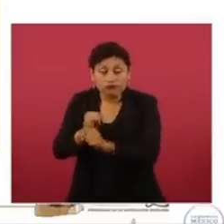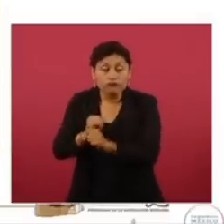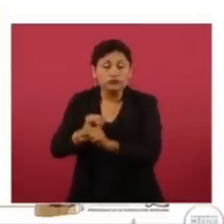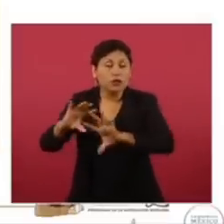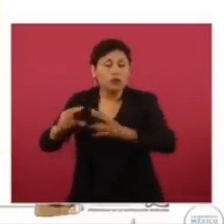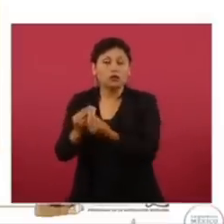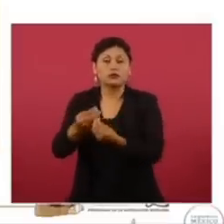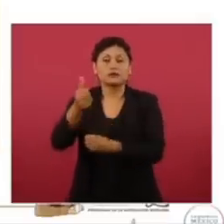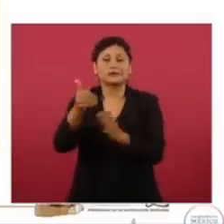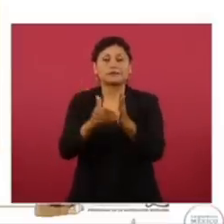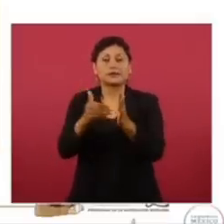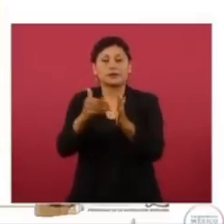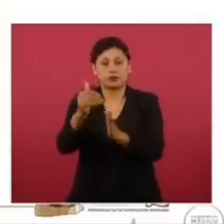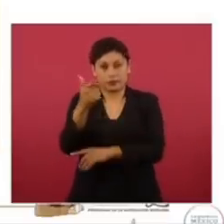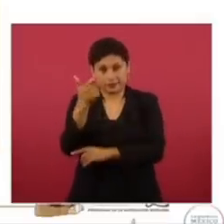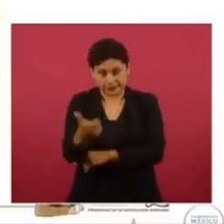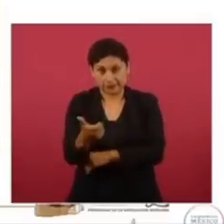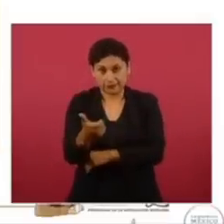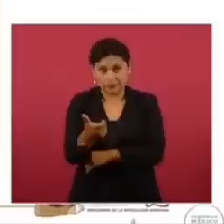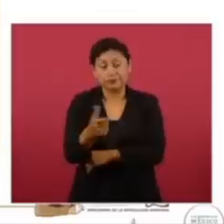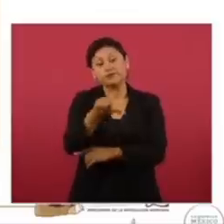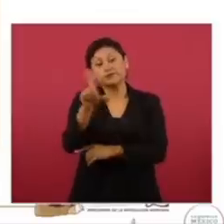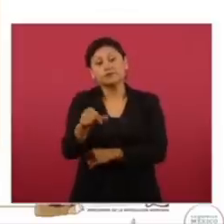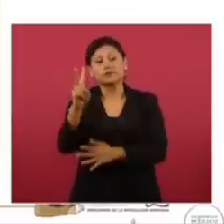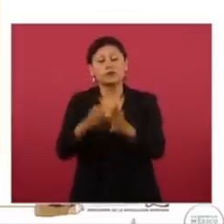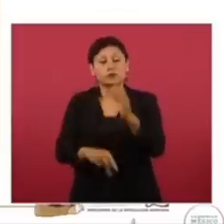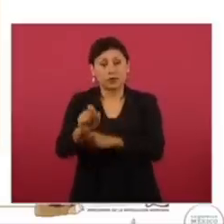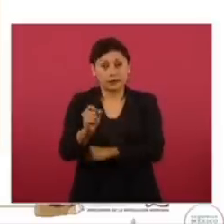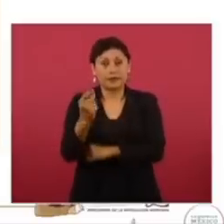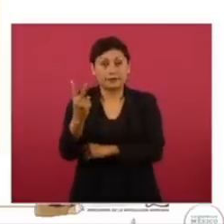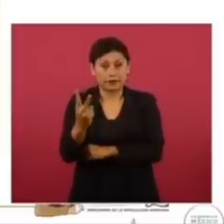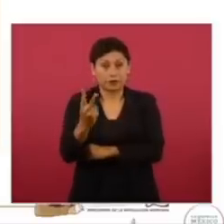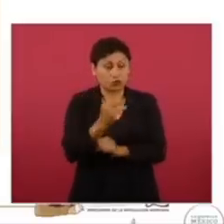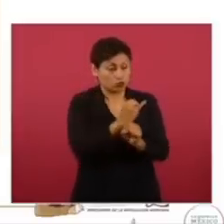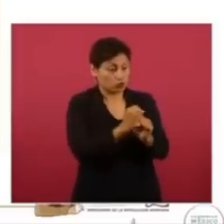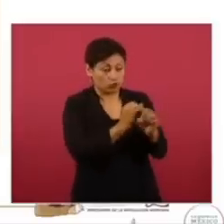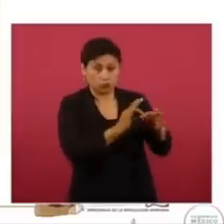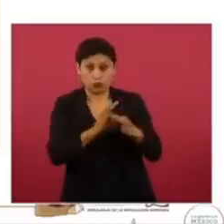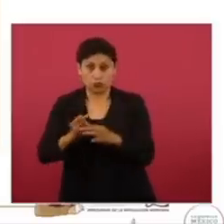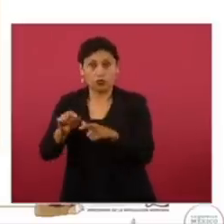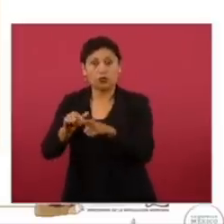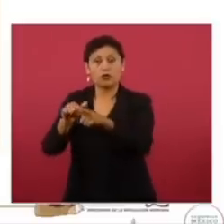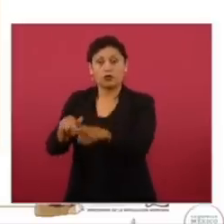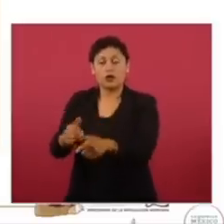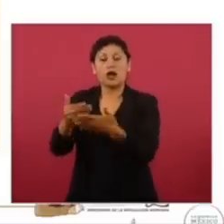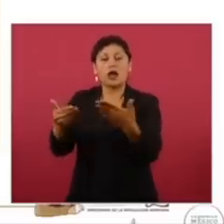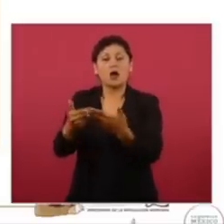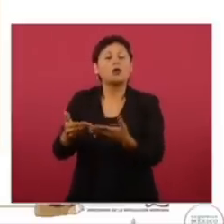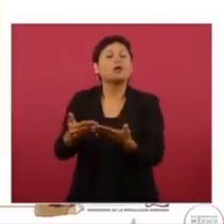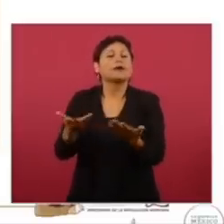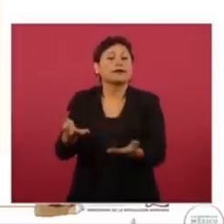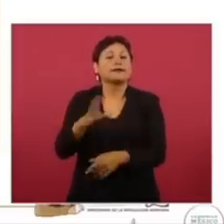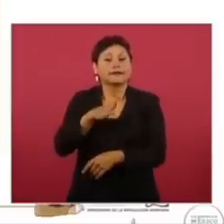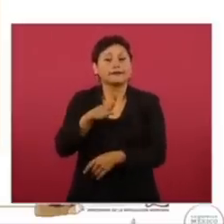pesos. Durante 2022, para dar continuidad a esos actos, se están ejecutando